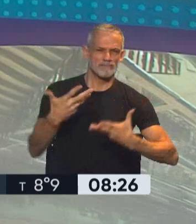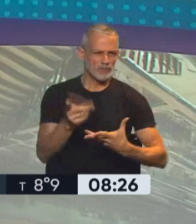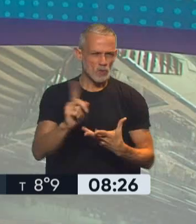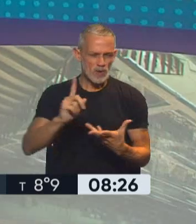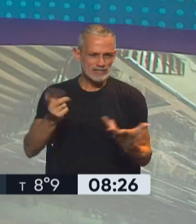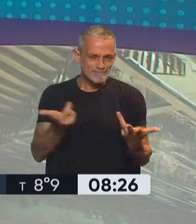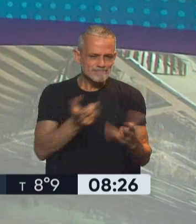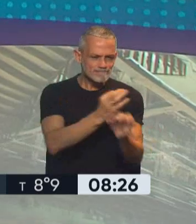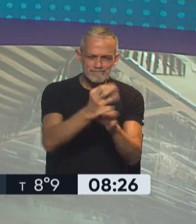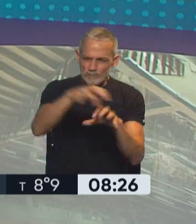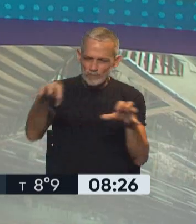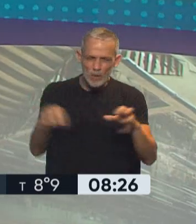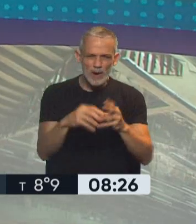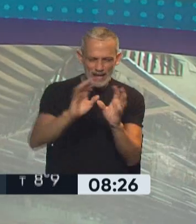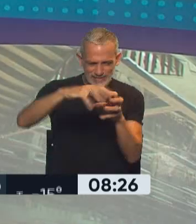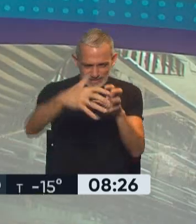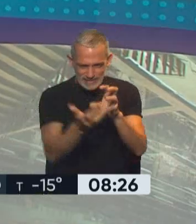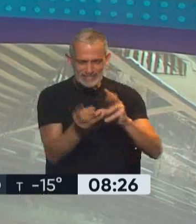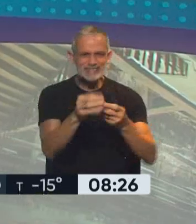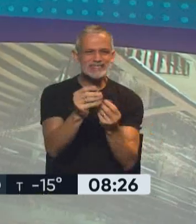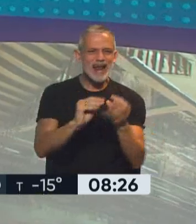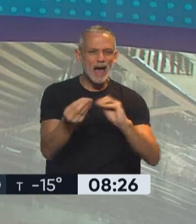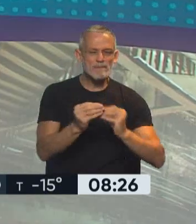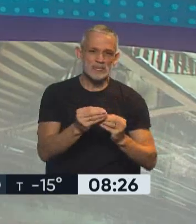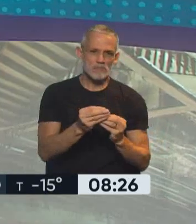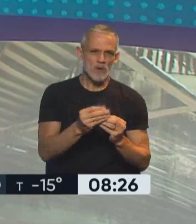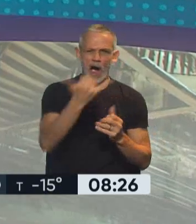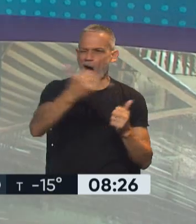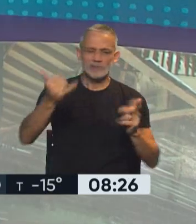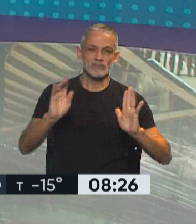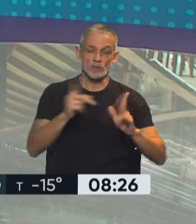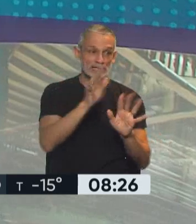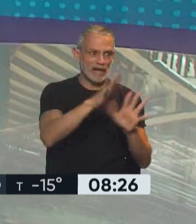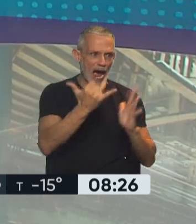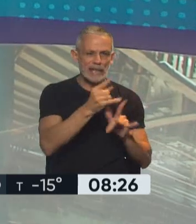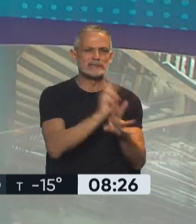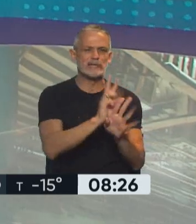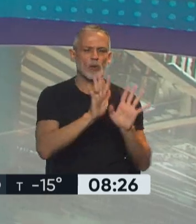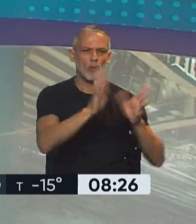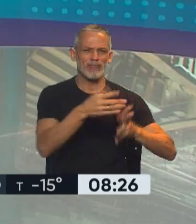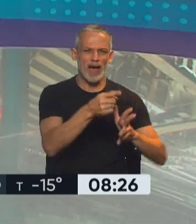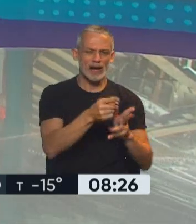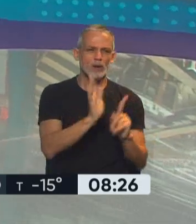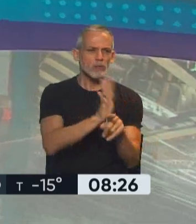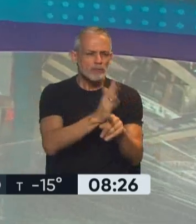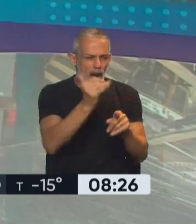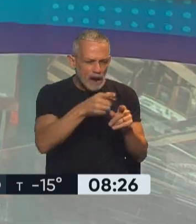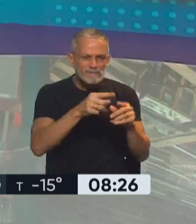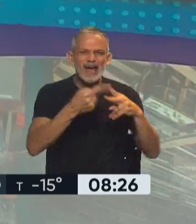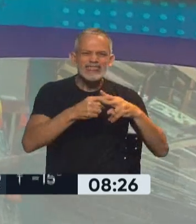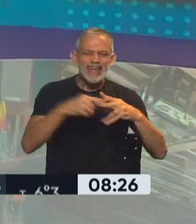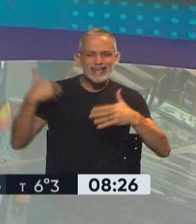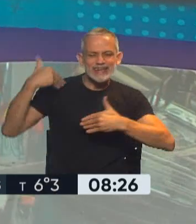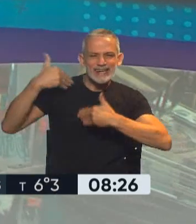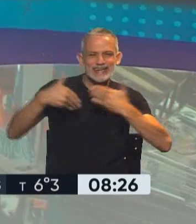No es un hecho educativo sobresaliente que uno encuentre en cada esquina. Entonces las que hay que cuidarlas, porque rescata